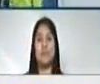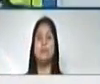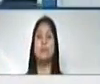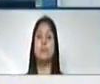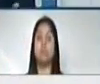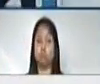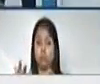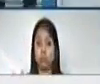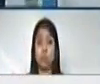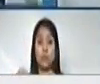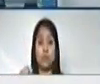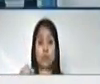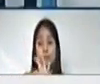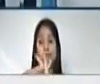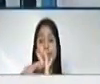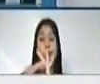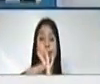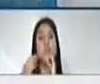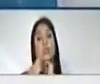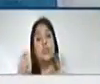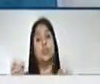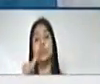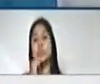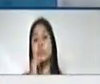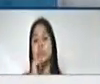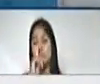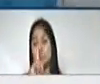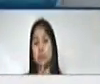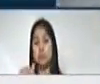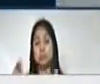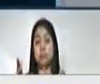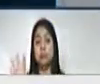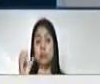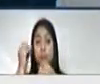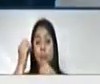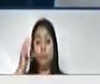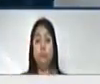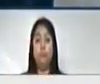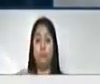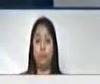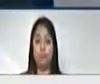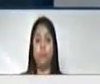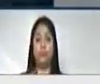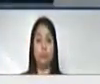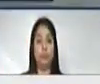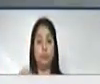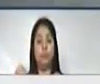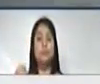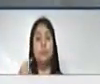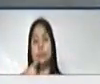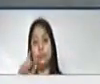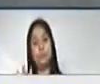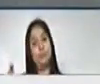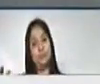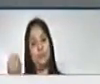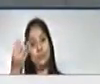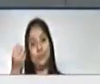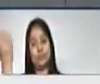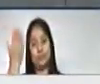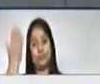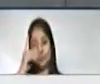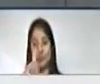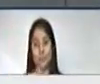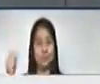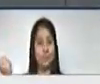mundo, pues ya habrían logrado avanzar de manera significativa, pero habrá una diferencia significativa, de hecho, hasta que hablemos